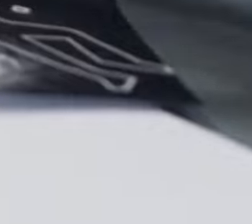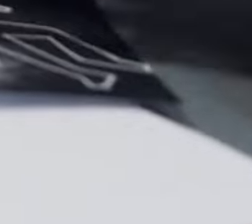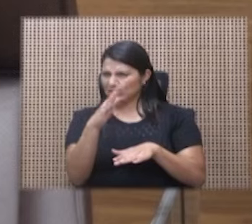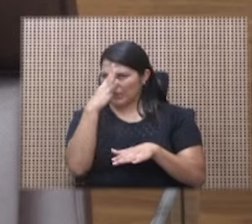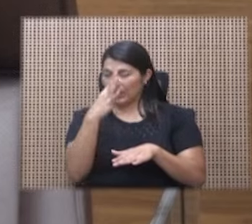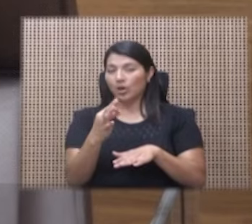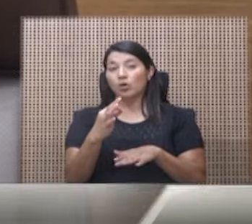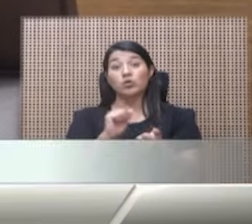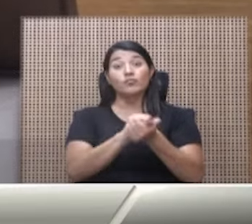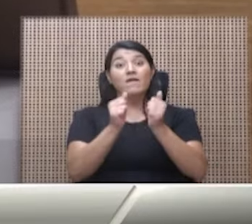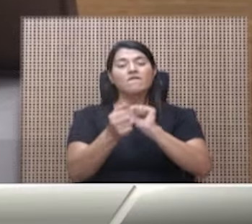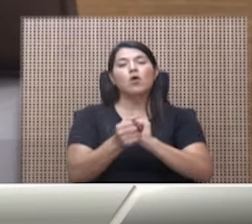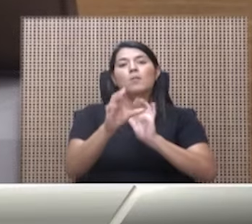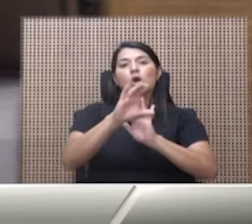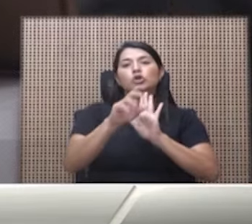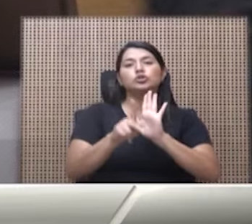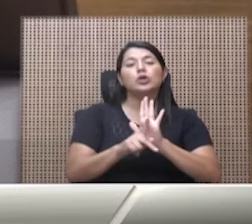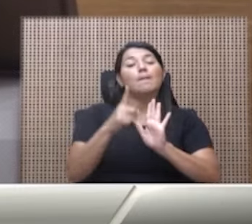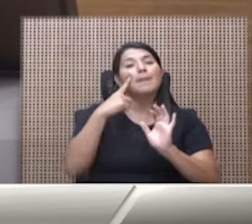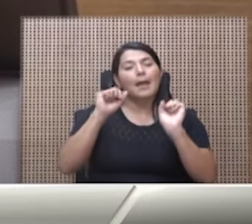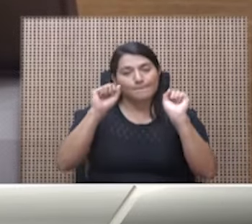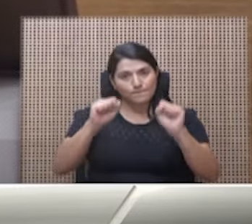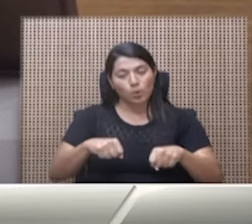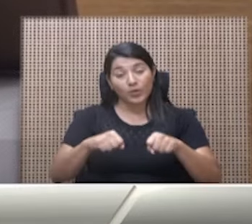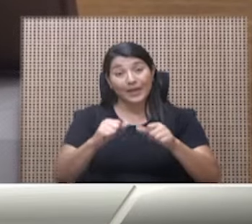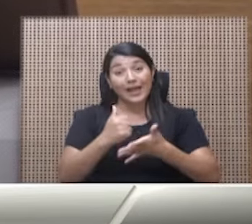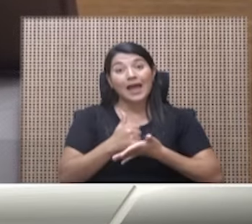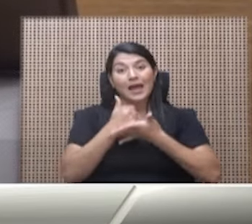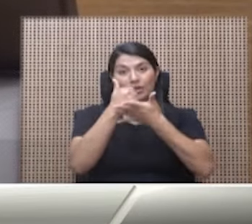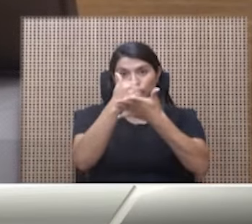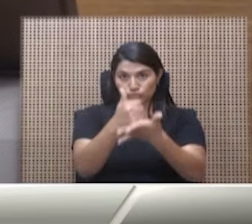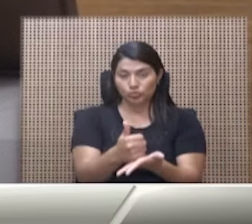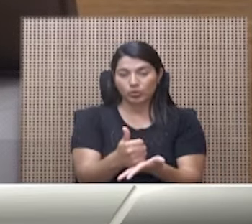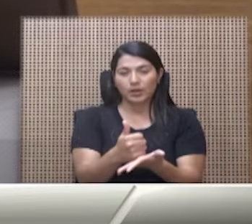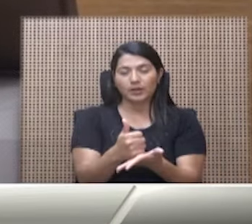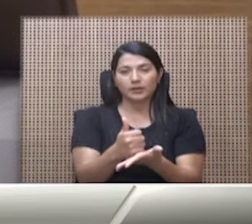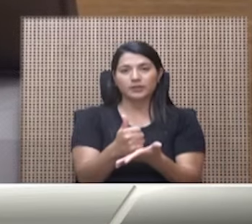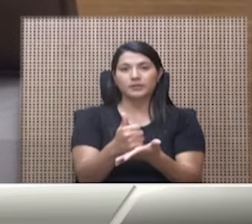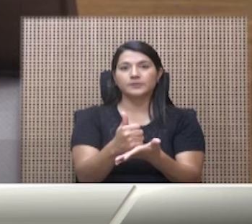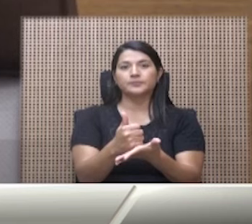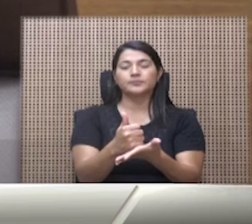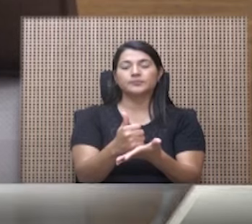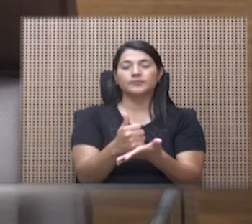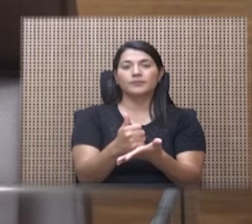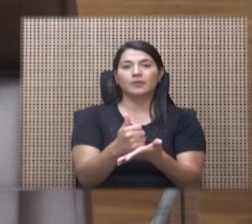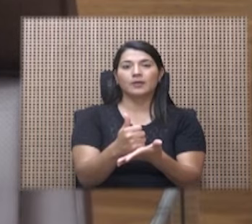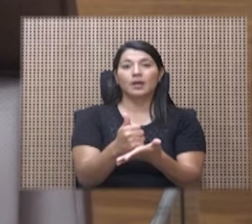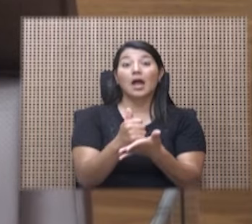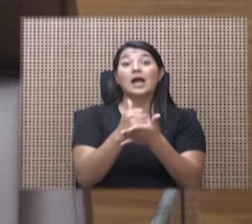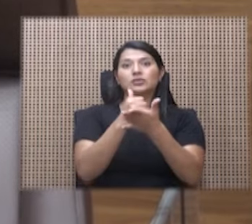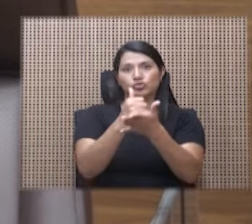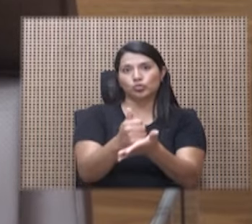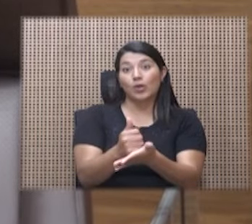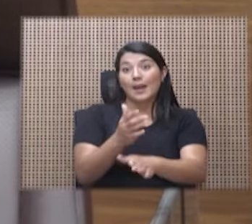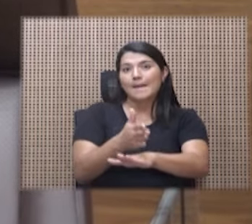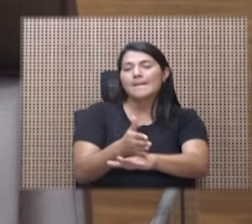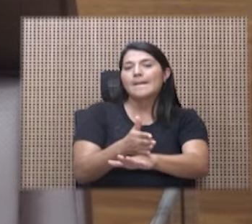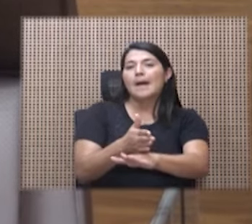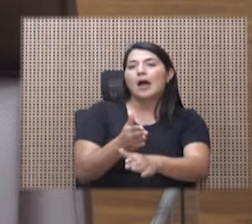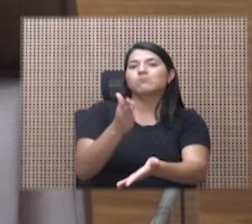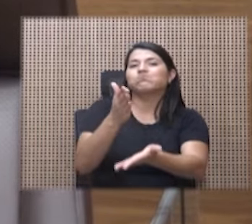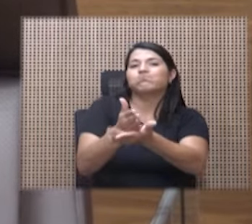herramienta para poder contribuir un poco a la a la delincuencia y al